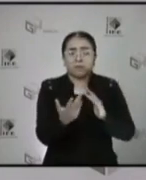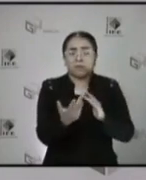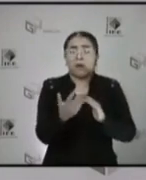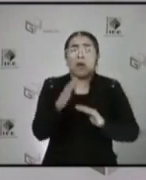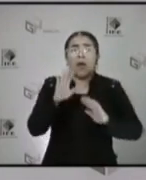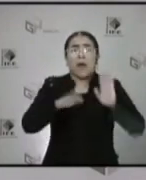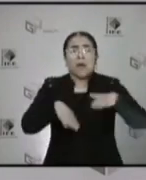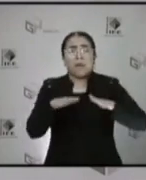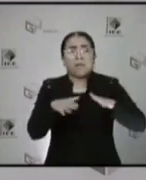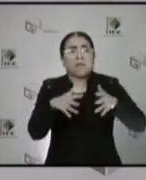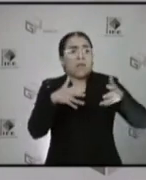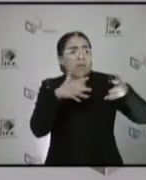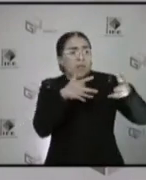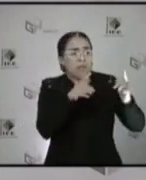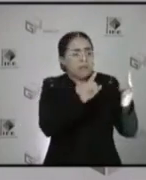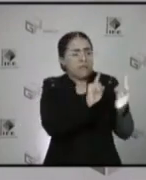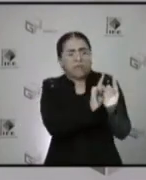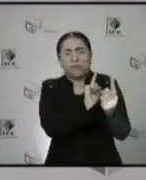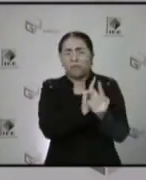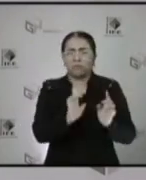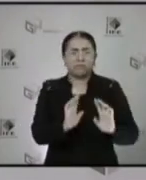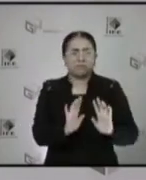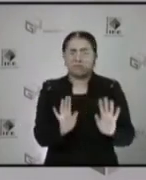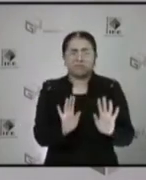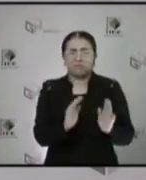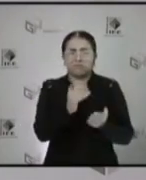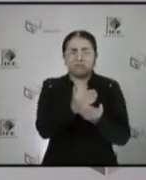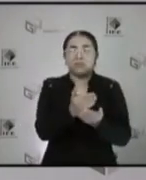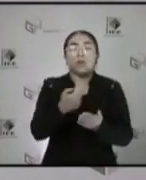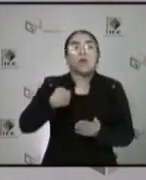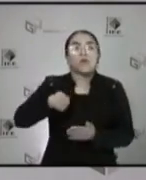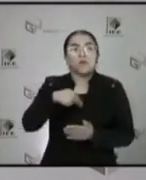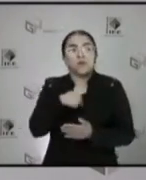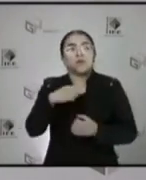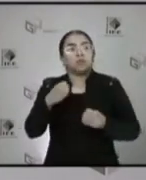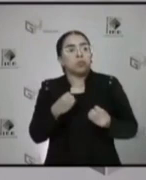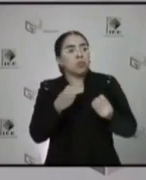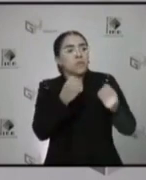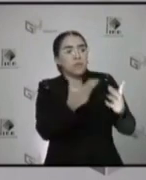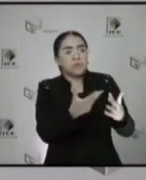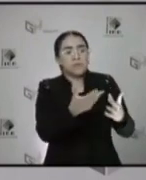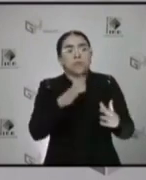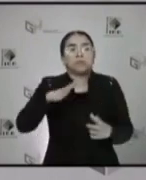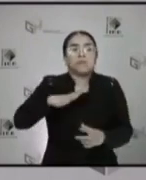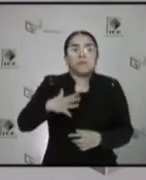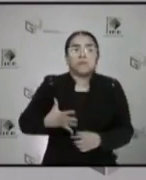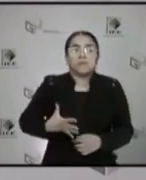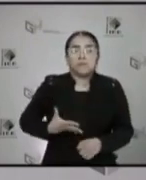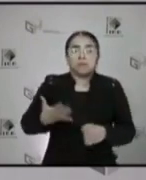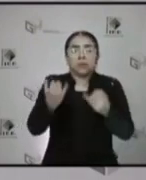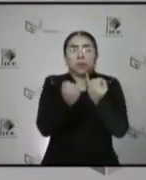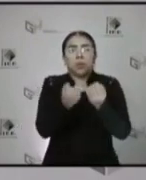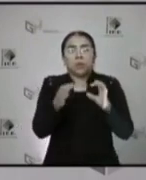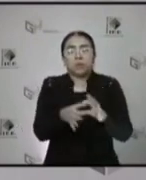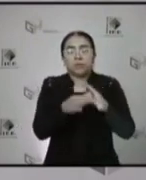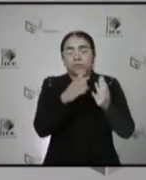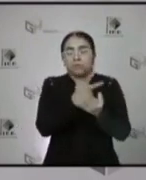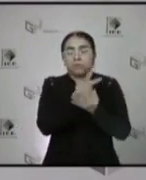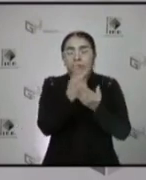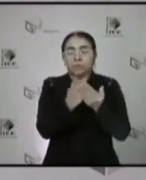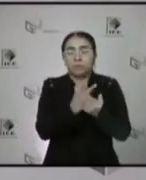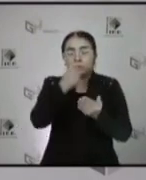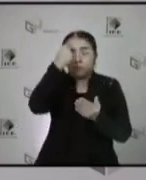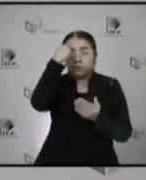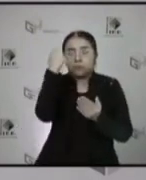acoso entre el personal. Por eso vamos a dignificarlos y vamos a hacer que funcione también el sistema de planeación